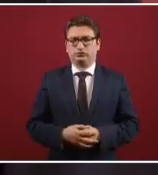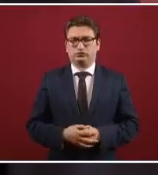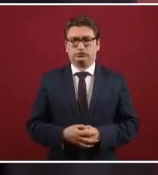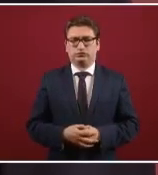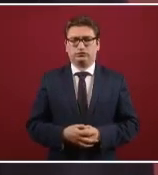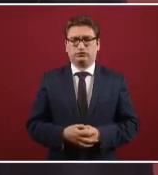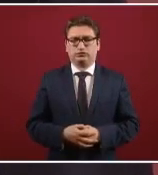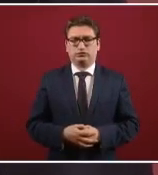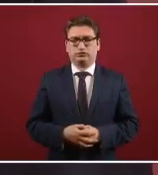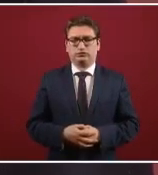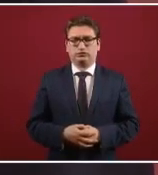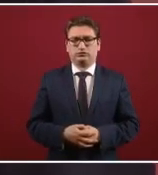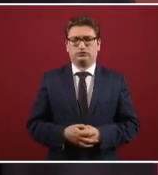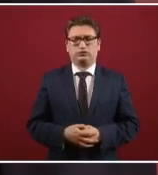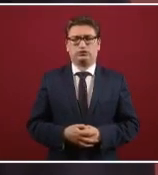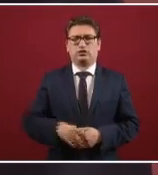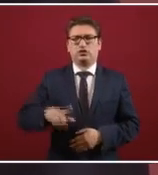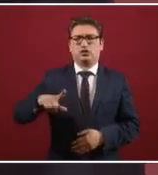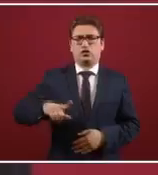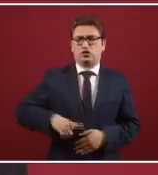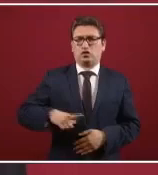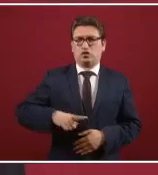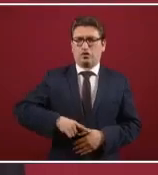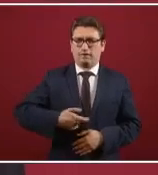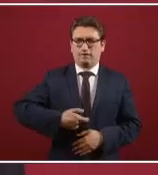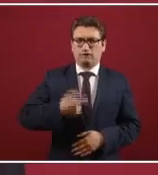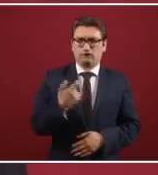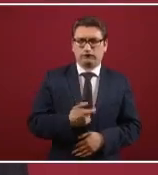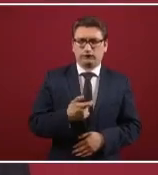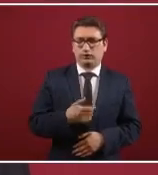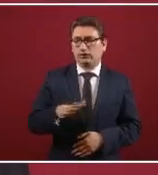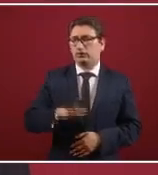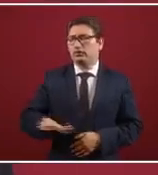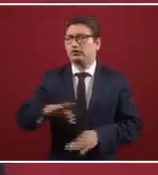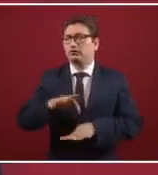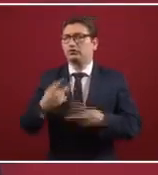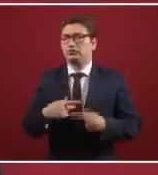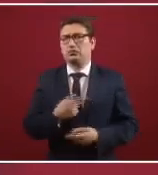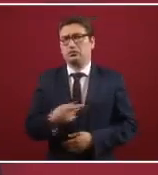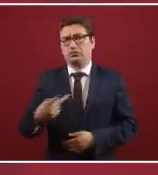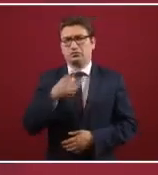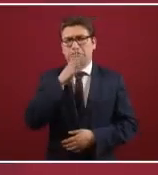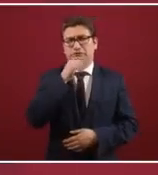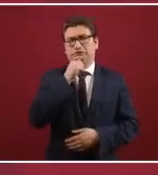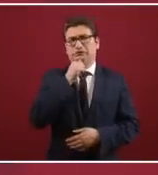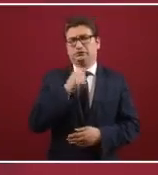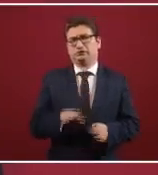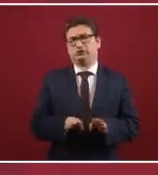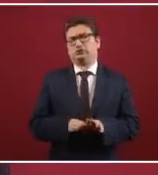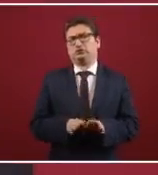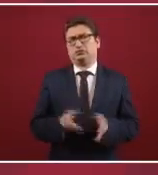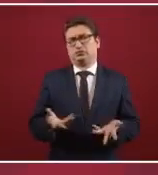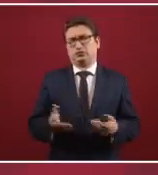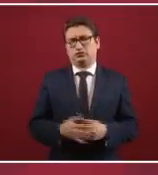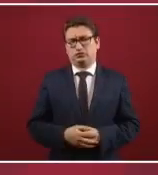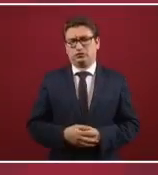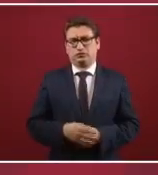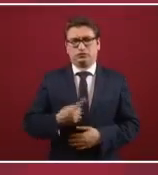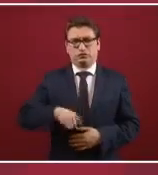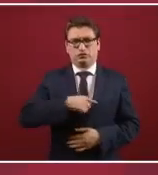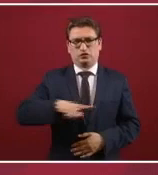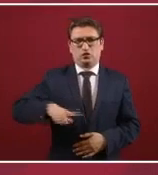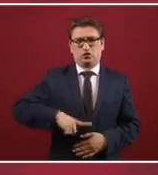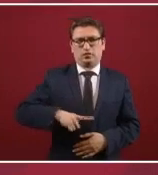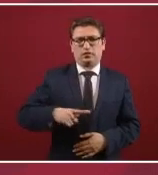no puede haber gobierno rico con pueblo pobre como vamos a estar ganando